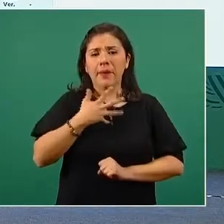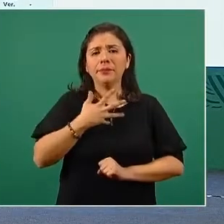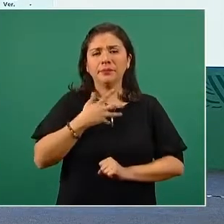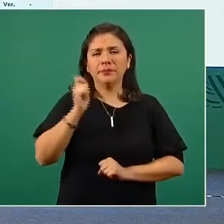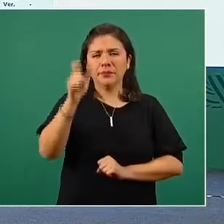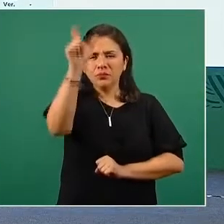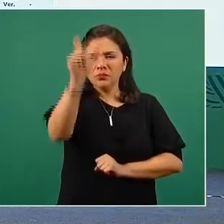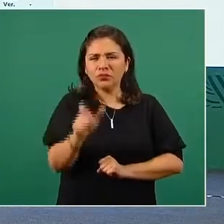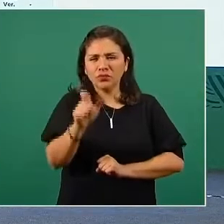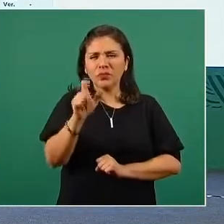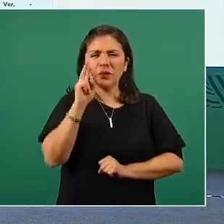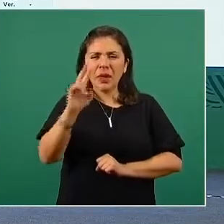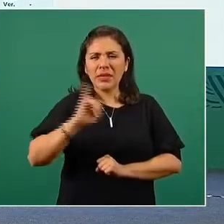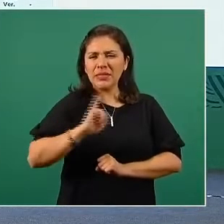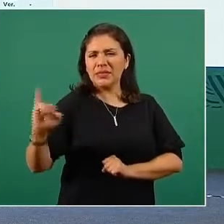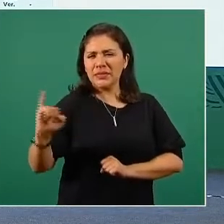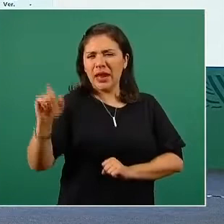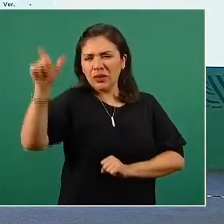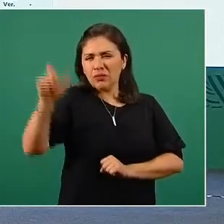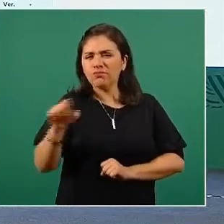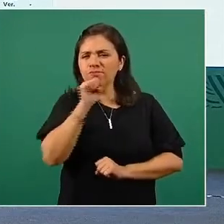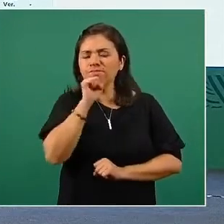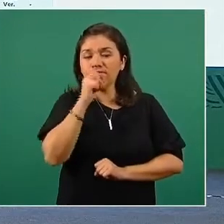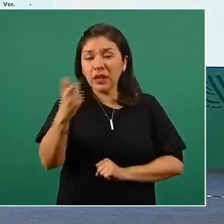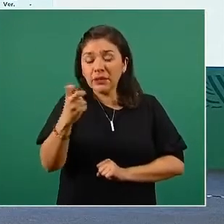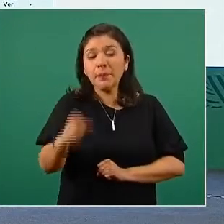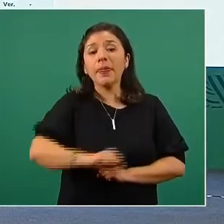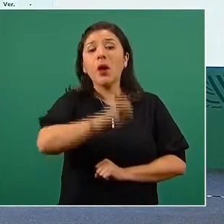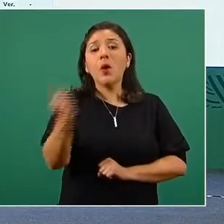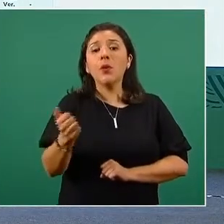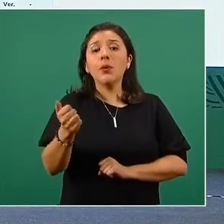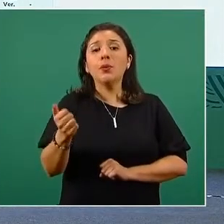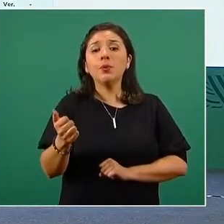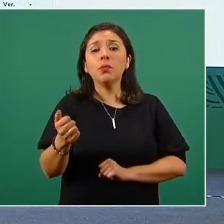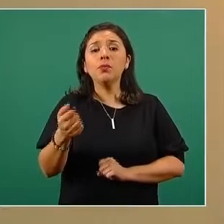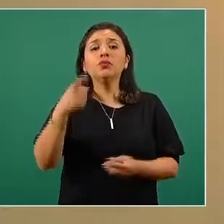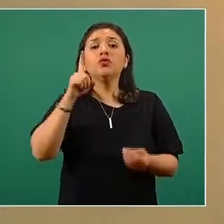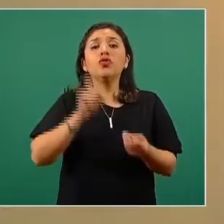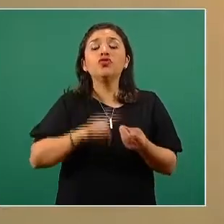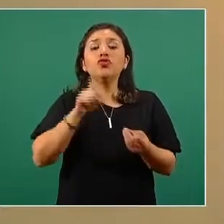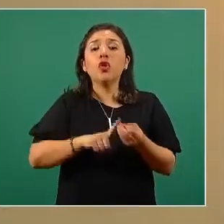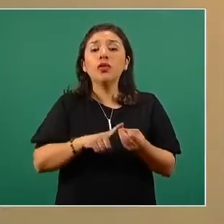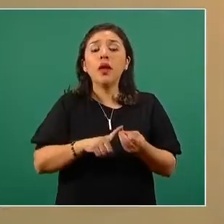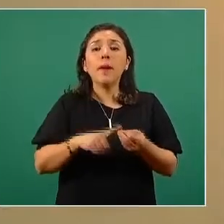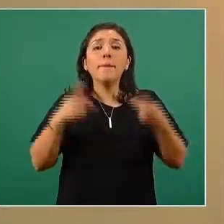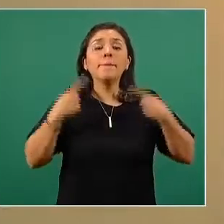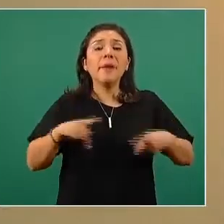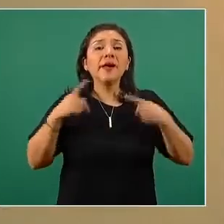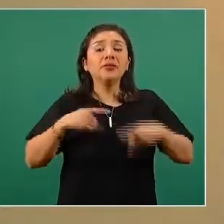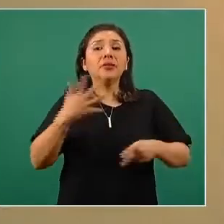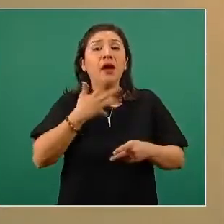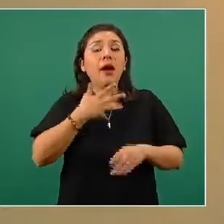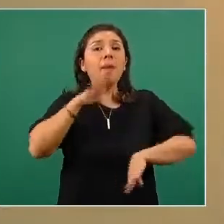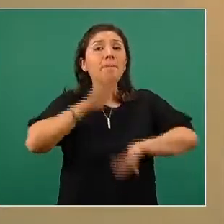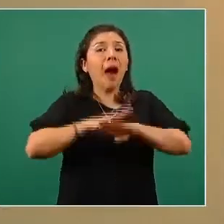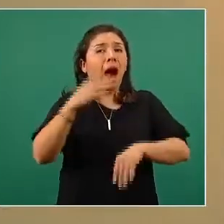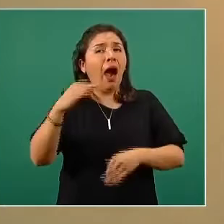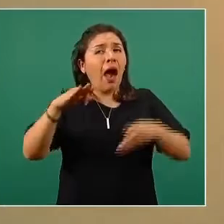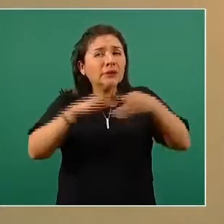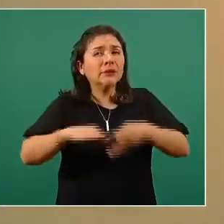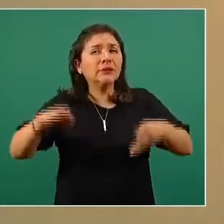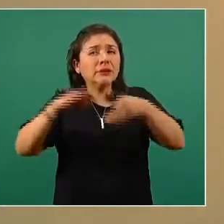en el recuadro inferior izquierdo, y en el caso de la distribución de los casos los tenemos en este otro